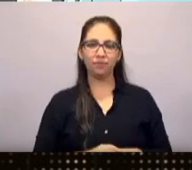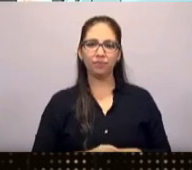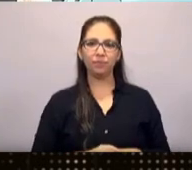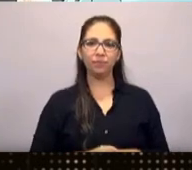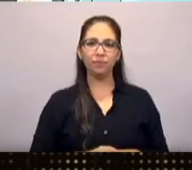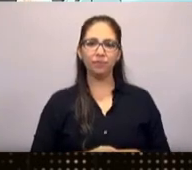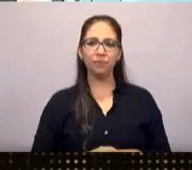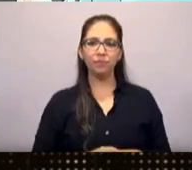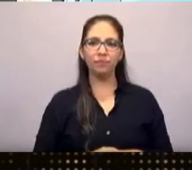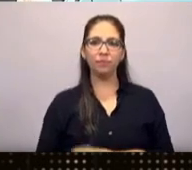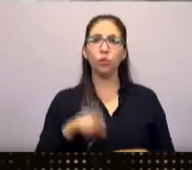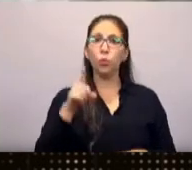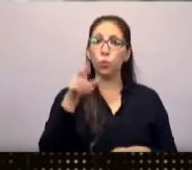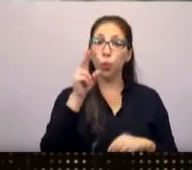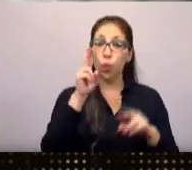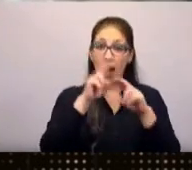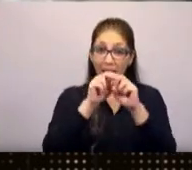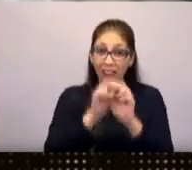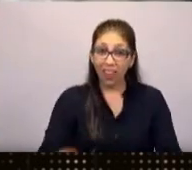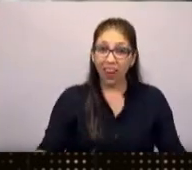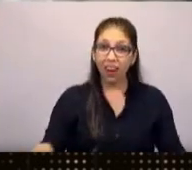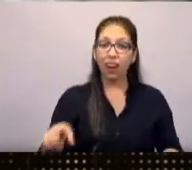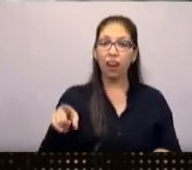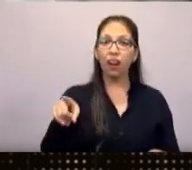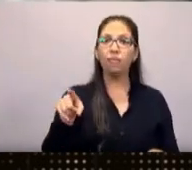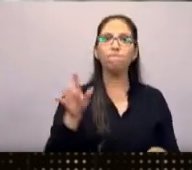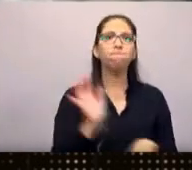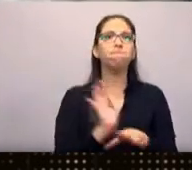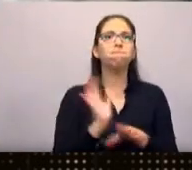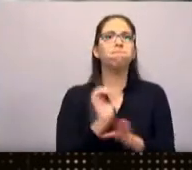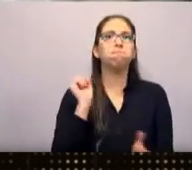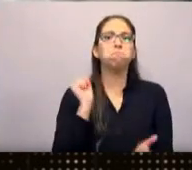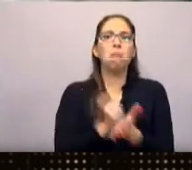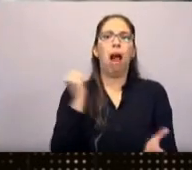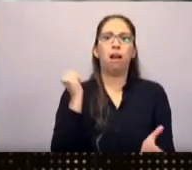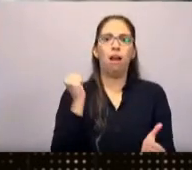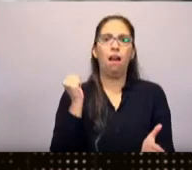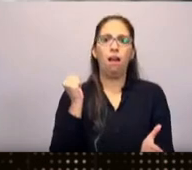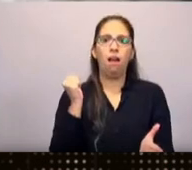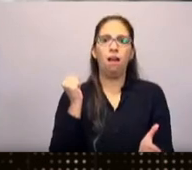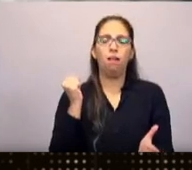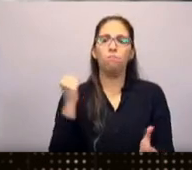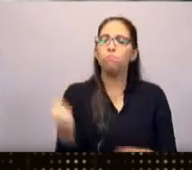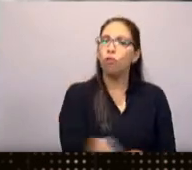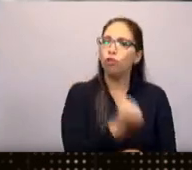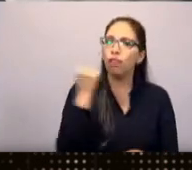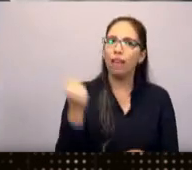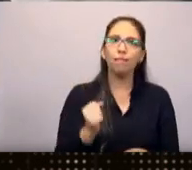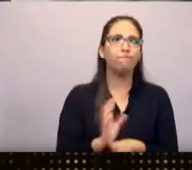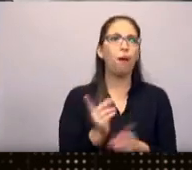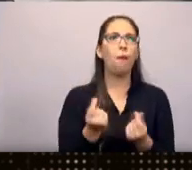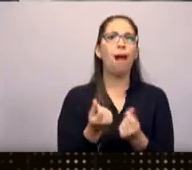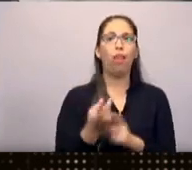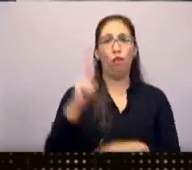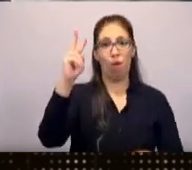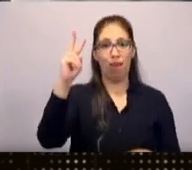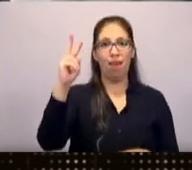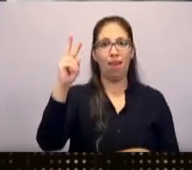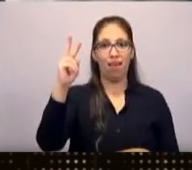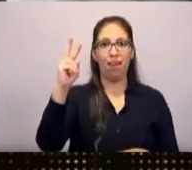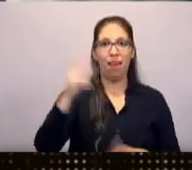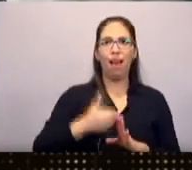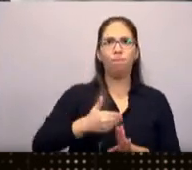es unito en este trabajo que venos haciendo y es un hito que vale doble